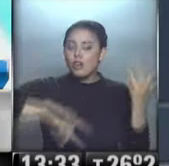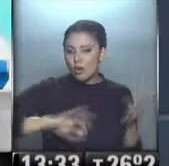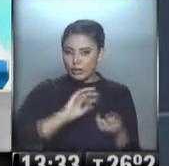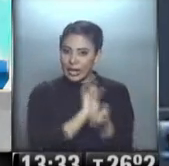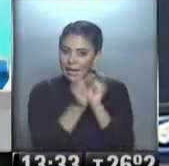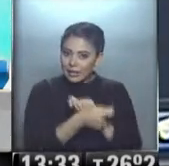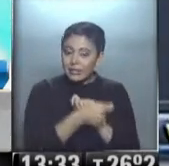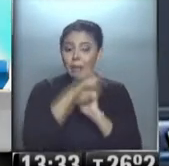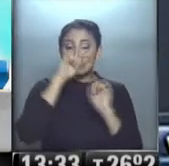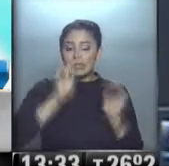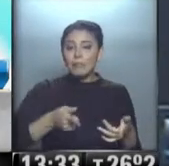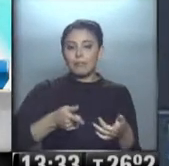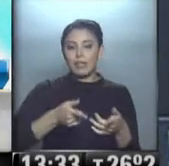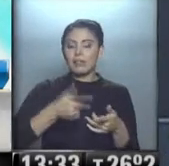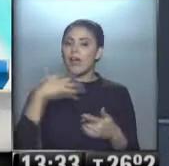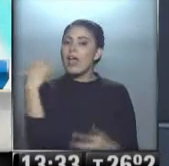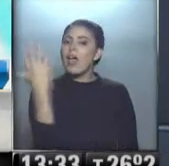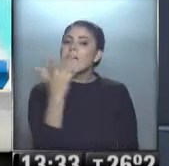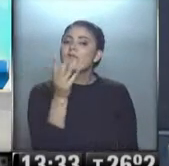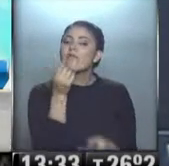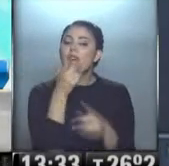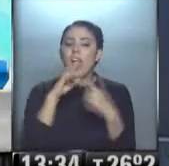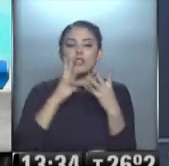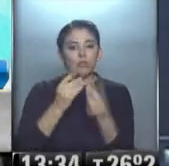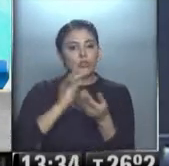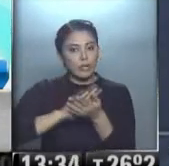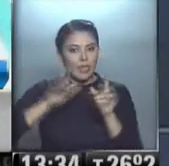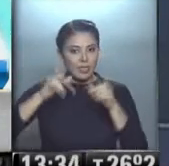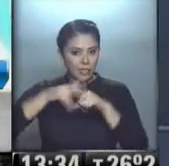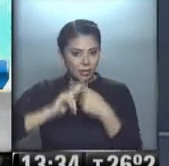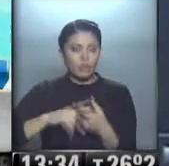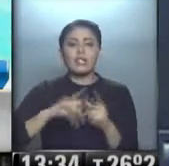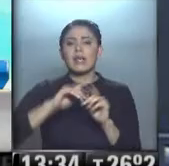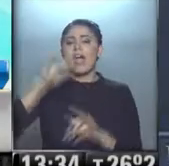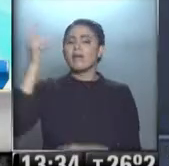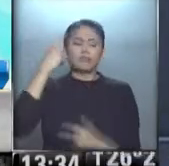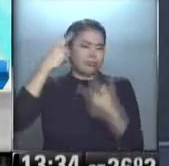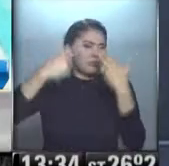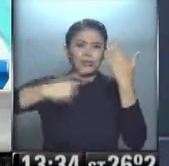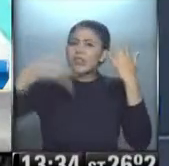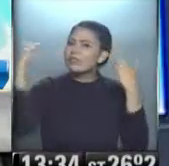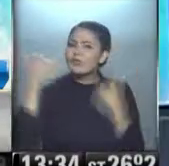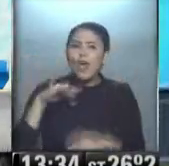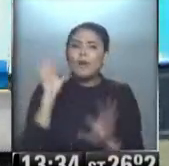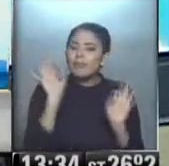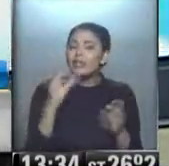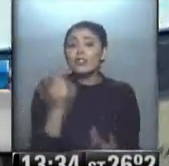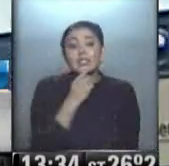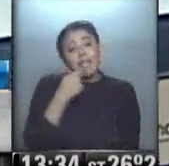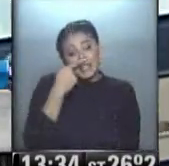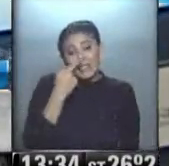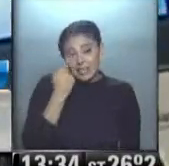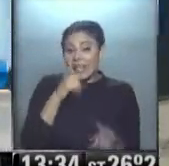y formación de fácil y dos facilitadores tecnológicos imágenes satelitales buenos de todo un poco para todos aquellos que están